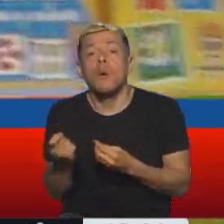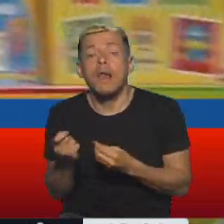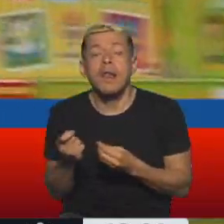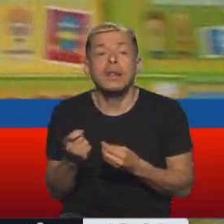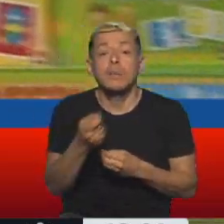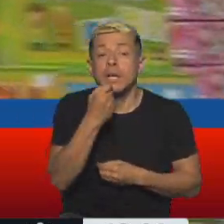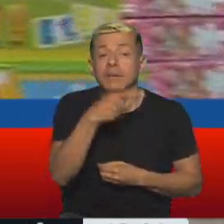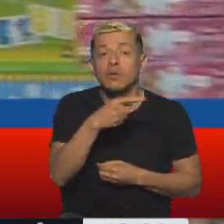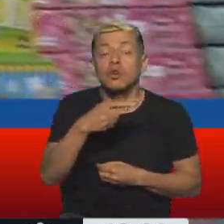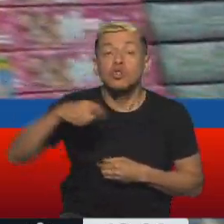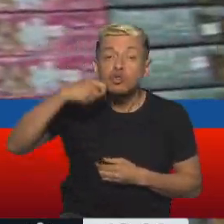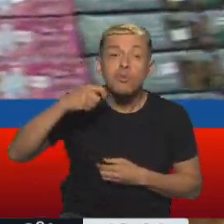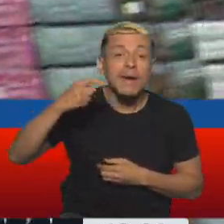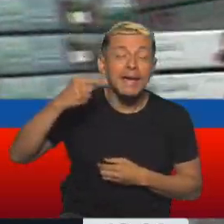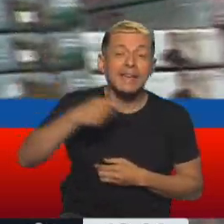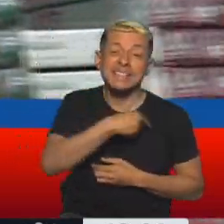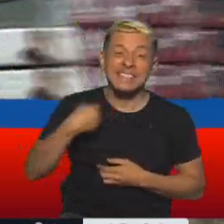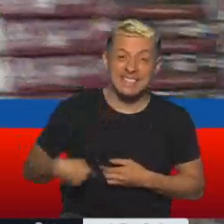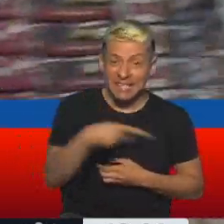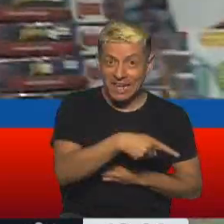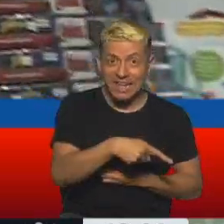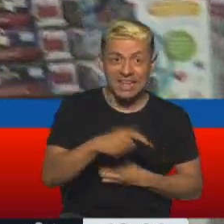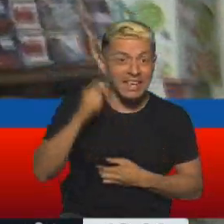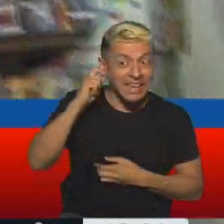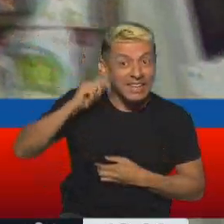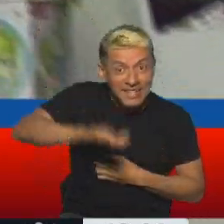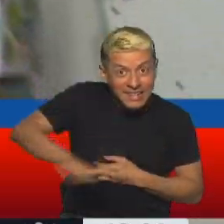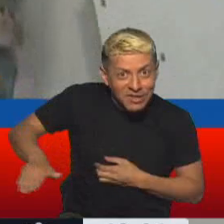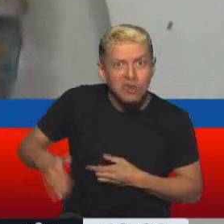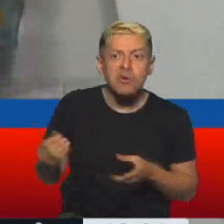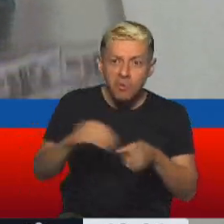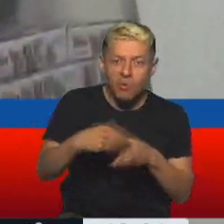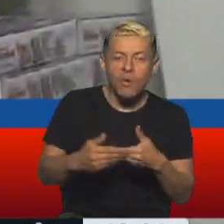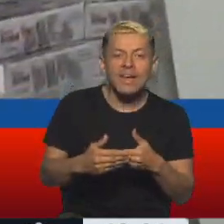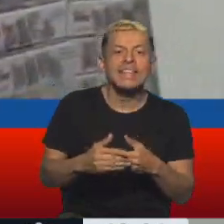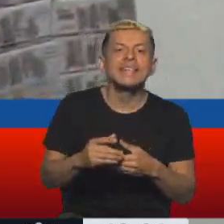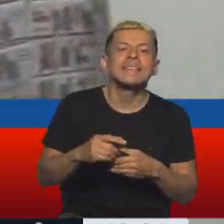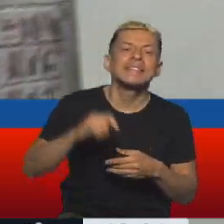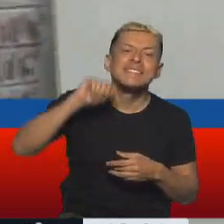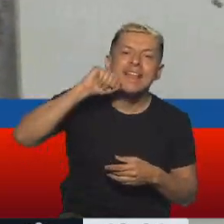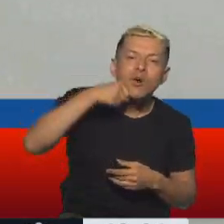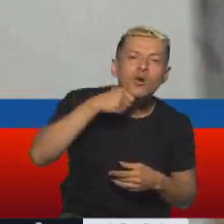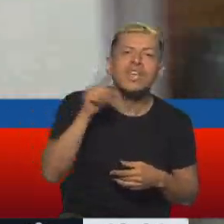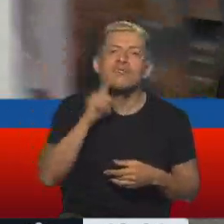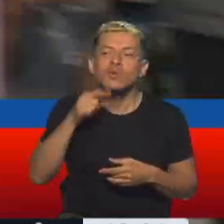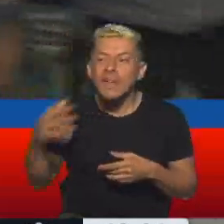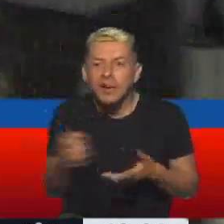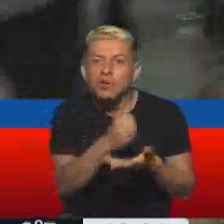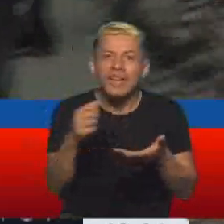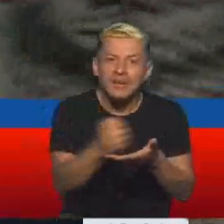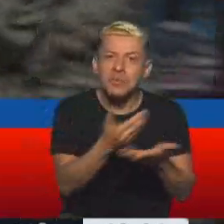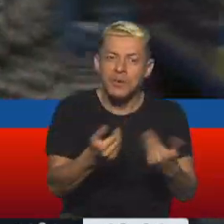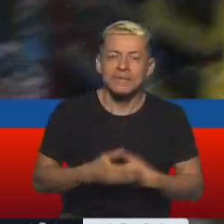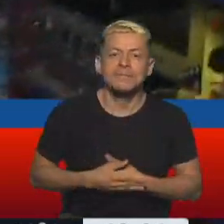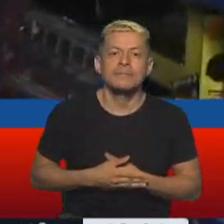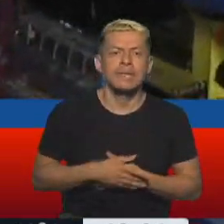china, por ejemplo. Nenes muy chiquitos pueden jugar porque tienen que juntar o las zanahorias o las frutas que hay. Hasta acá hablamos de las nenas, hablamos de